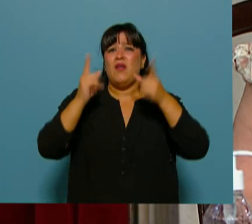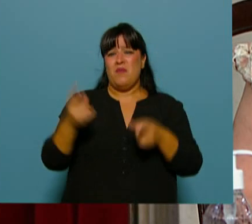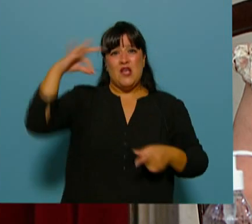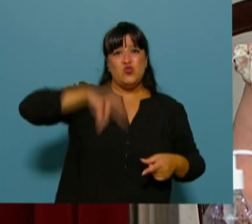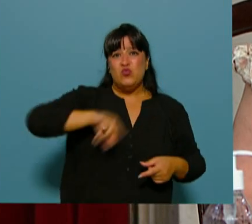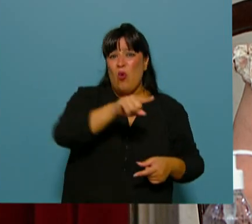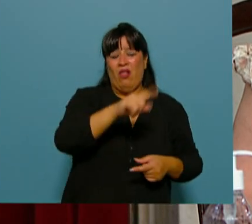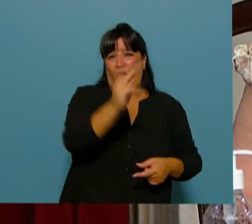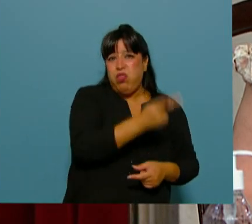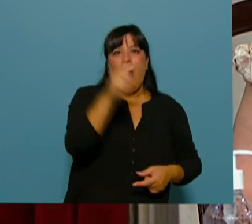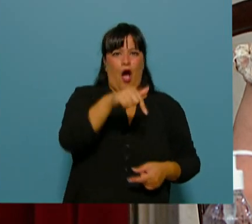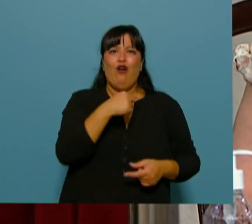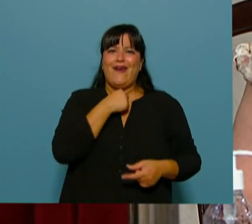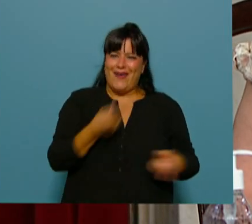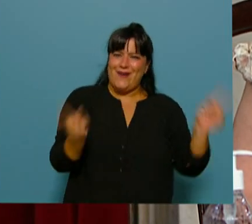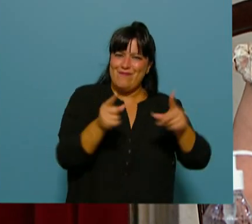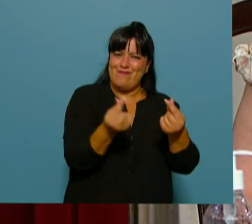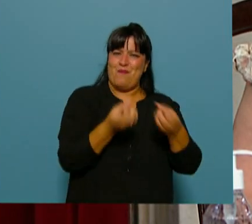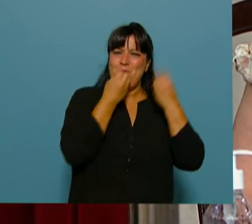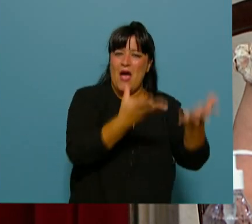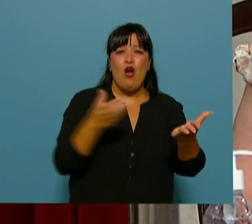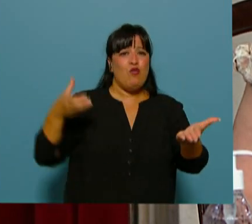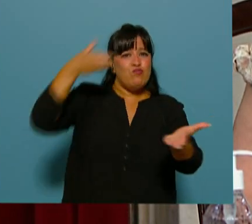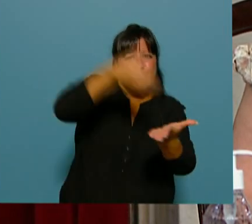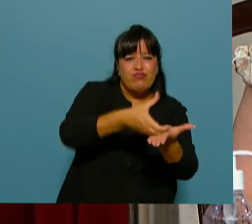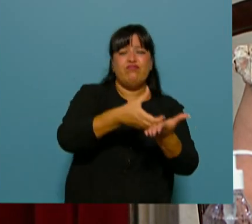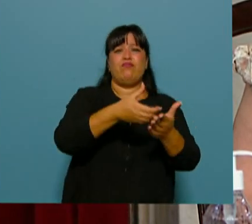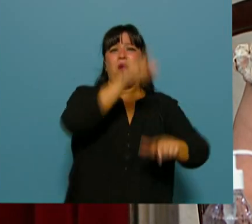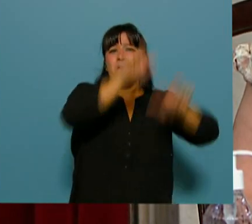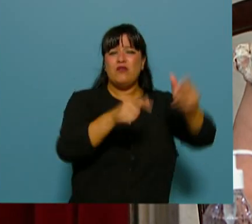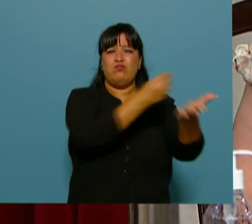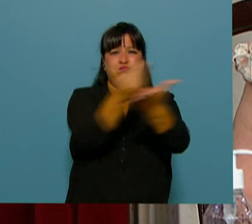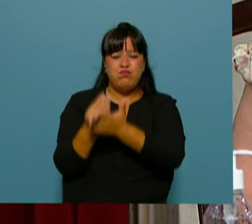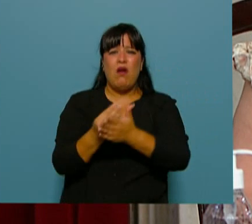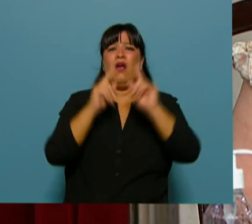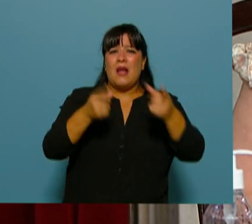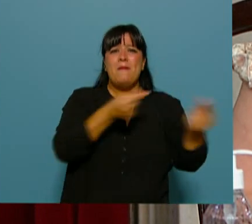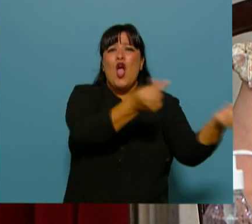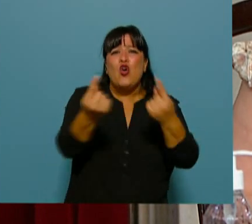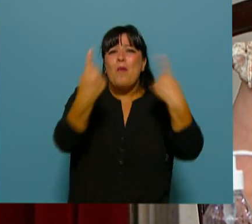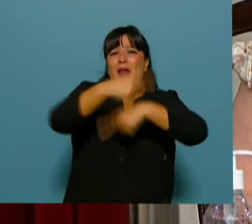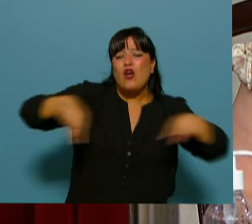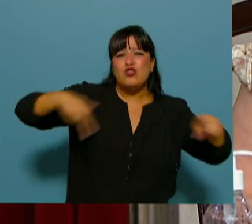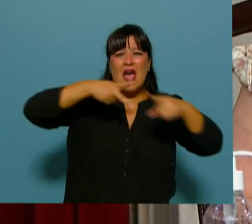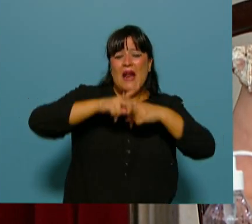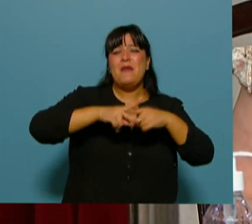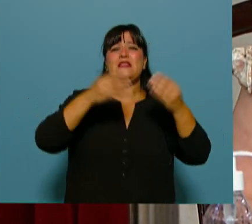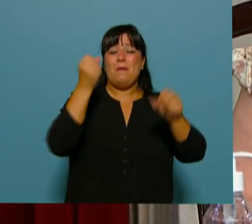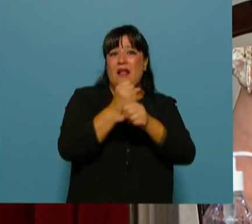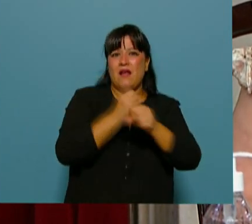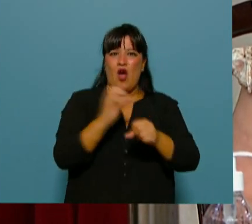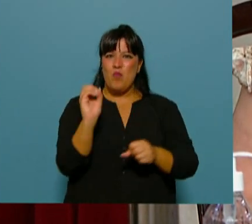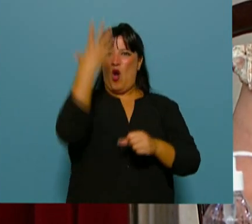histórica de esas fuerzas. Además, dispuse una inversión material y humana en la reparación y compra de herramientas de trabajo